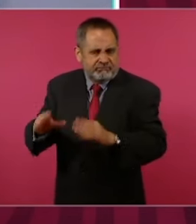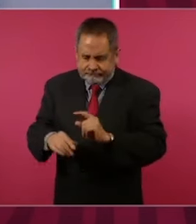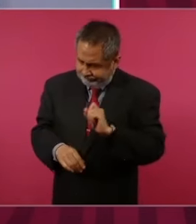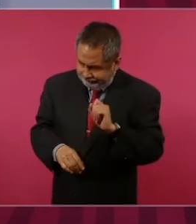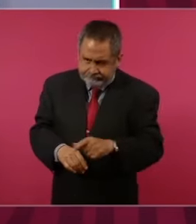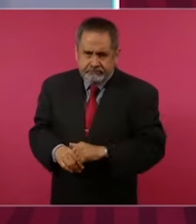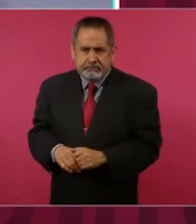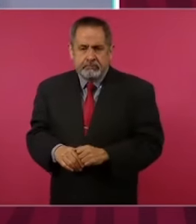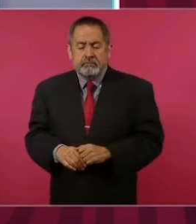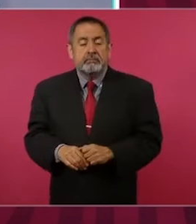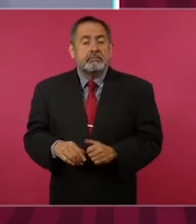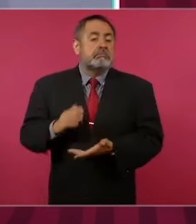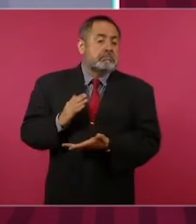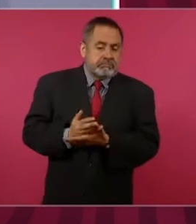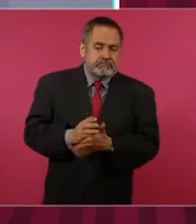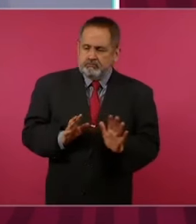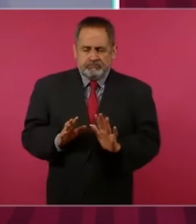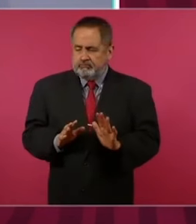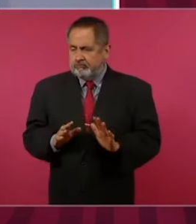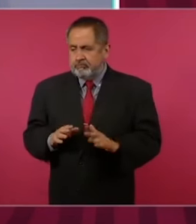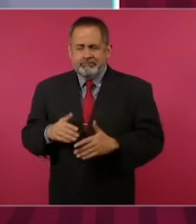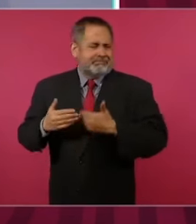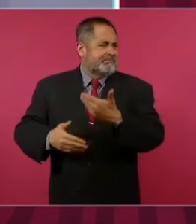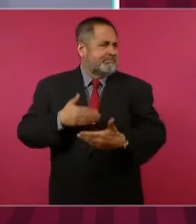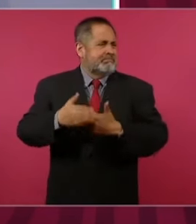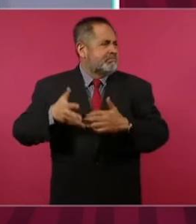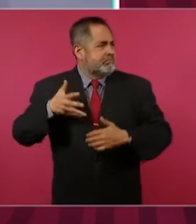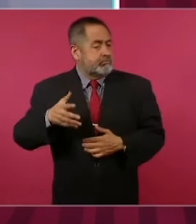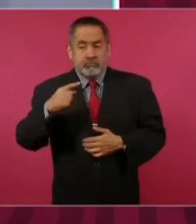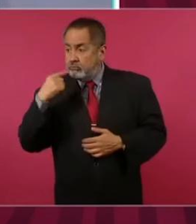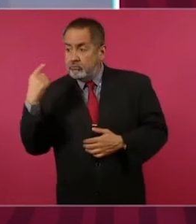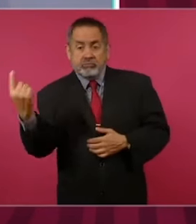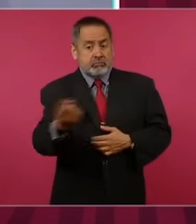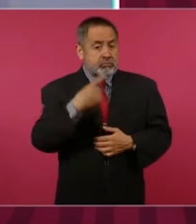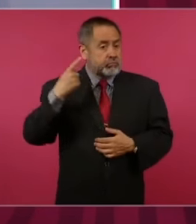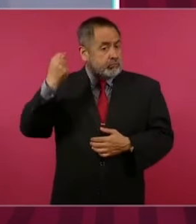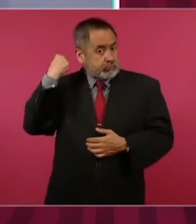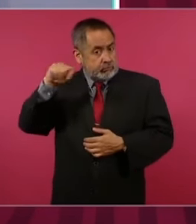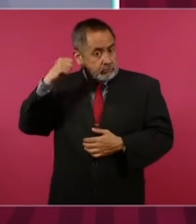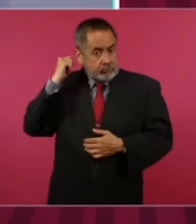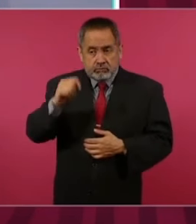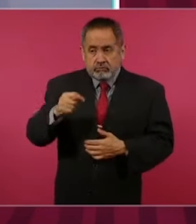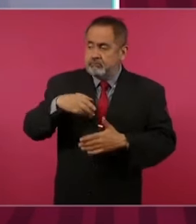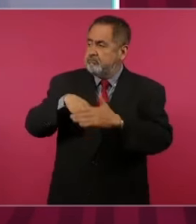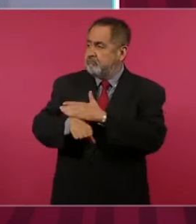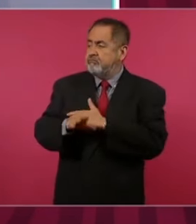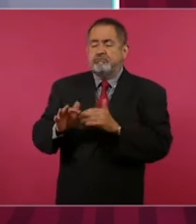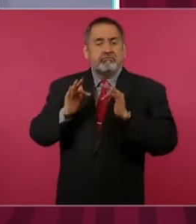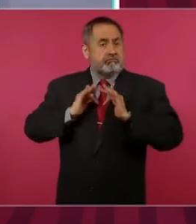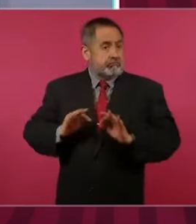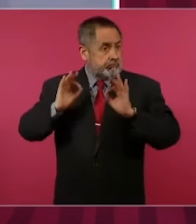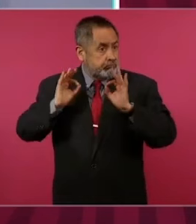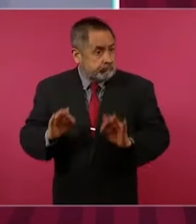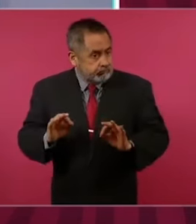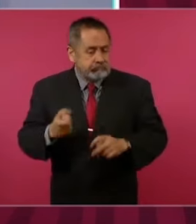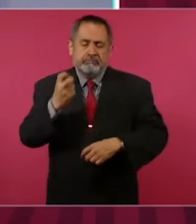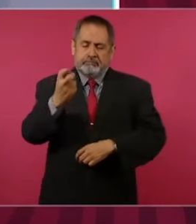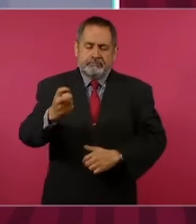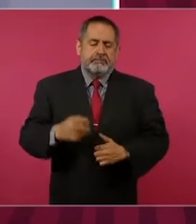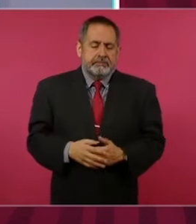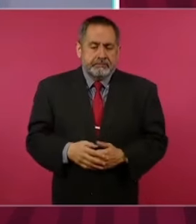nos detendremos hasta que todos los tabasqueños tengan acceso a los servicios de salud que merecen. Vamos a